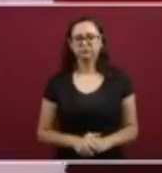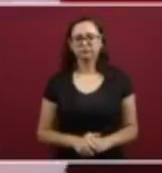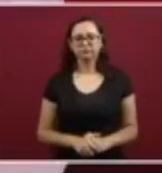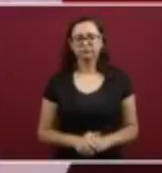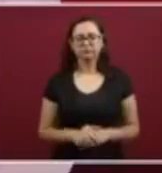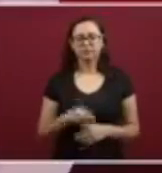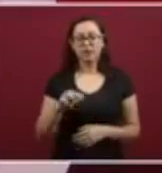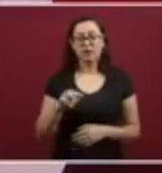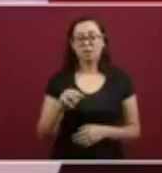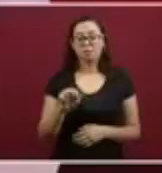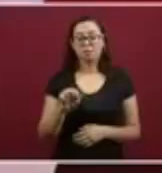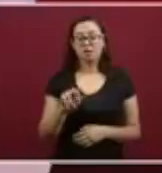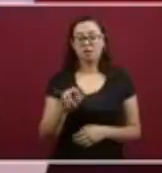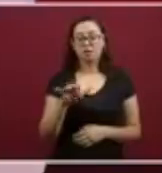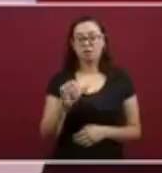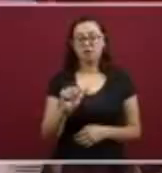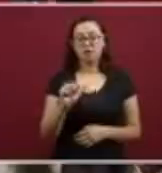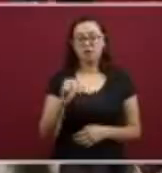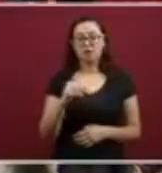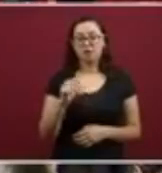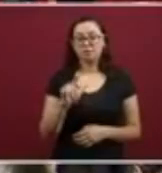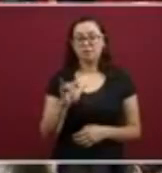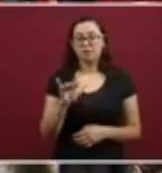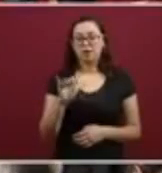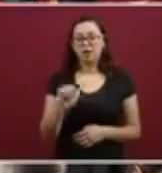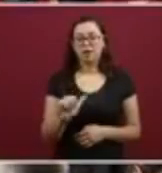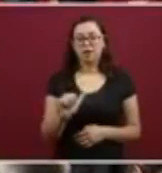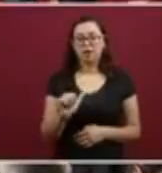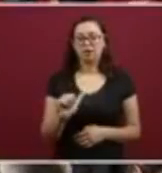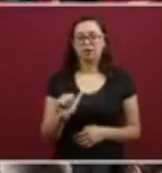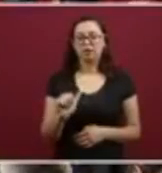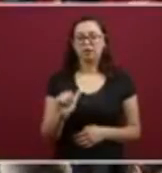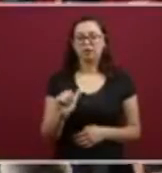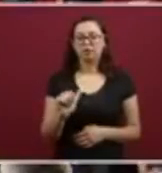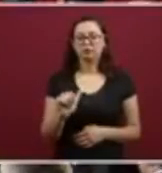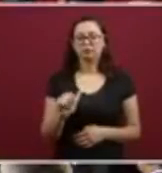María Amelia Yepis Murrieta.